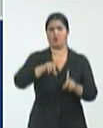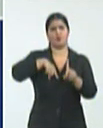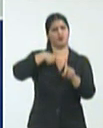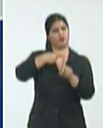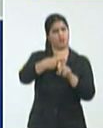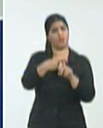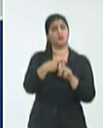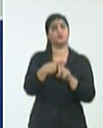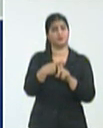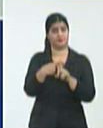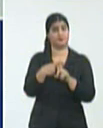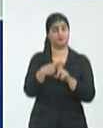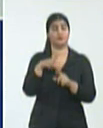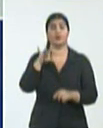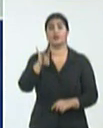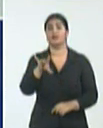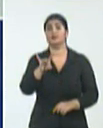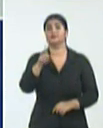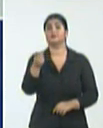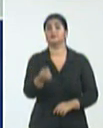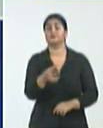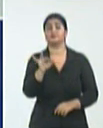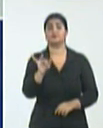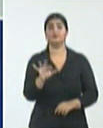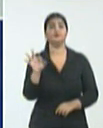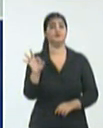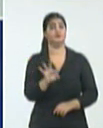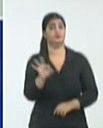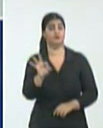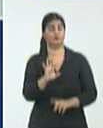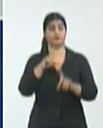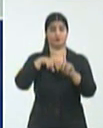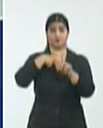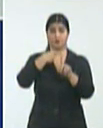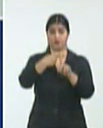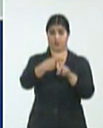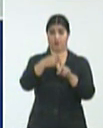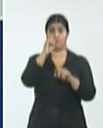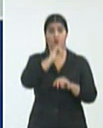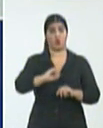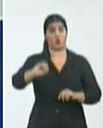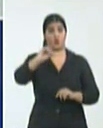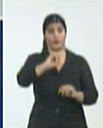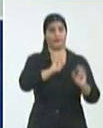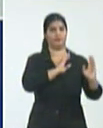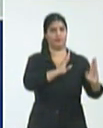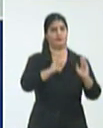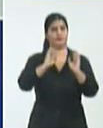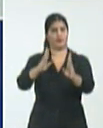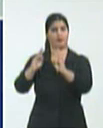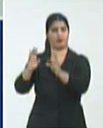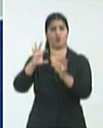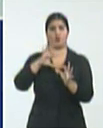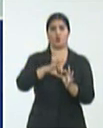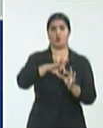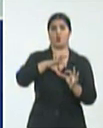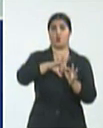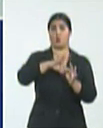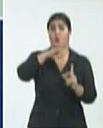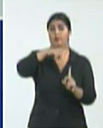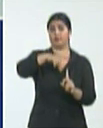del 15,7%, en este orden de mayor a menor, Guantánamo, con una